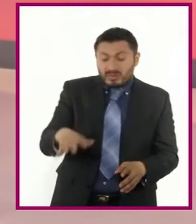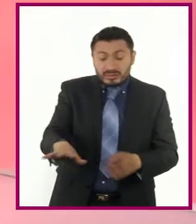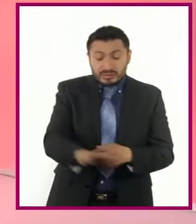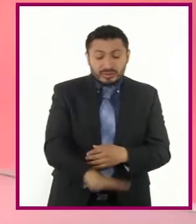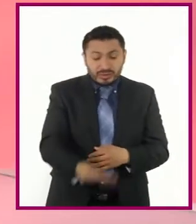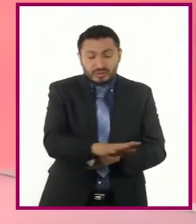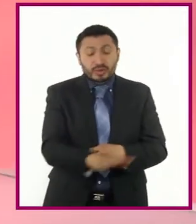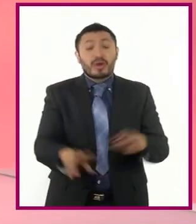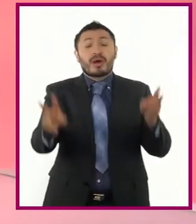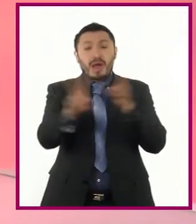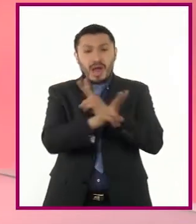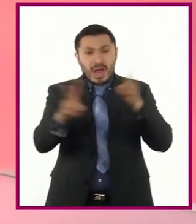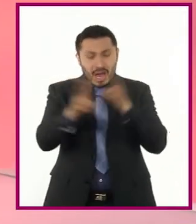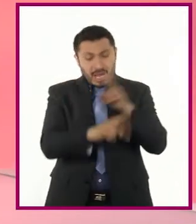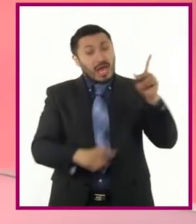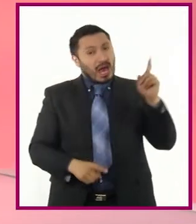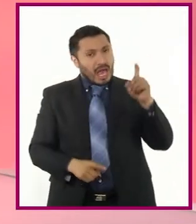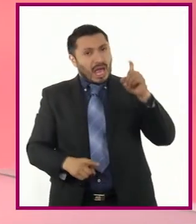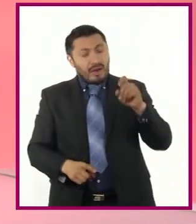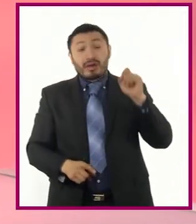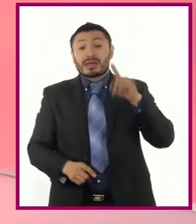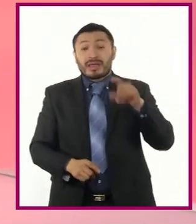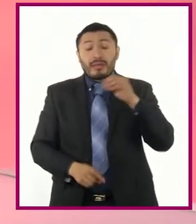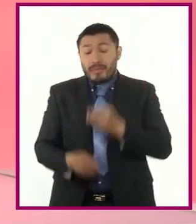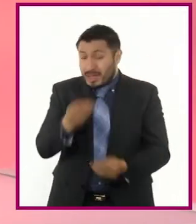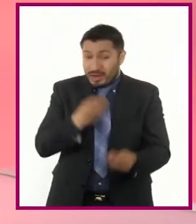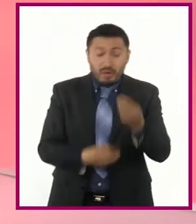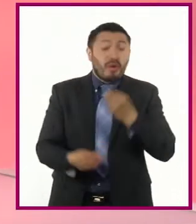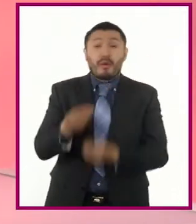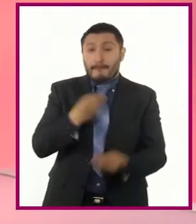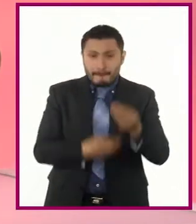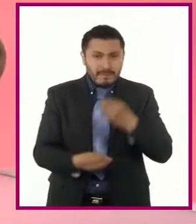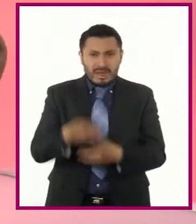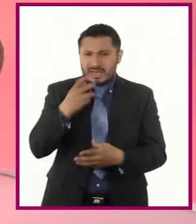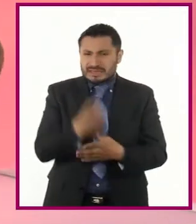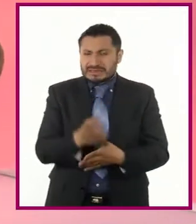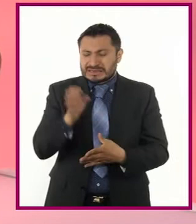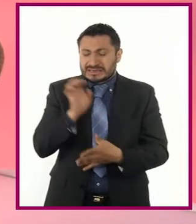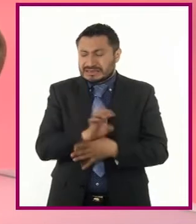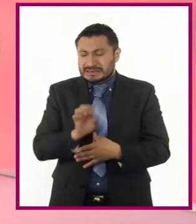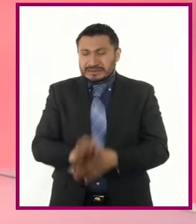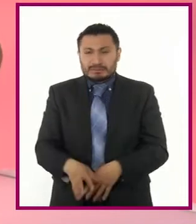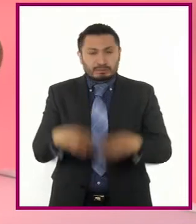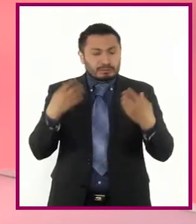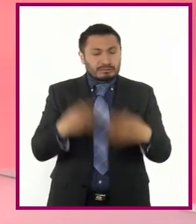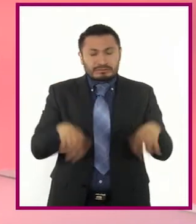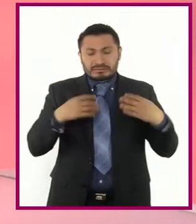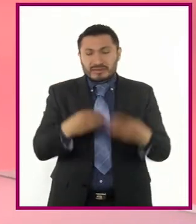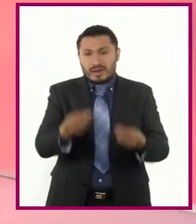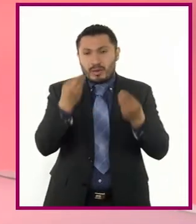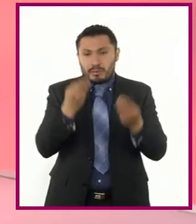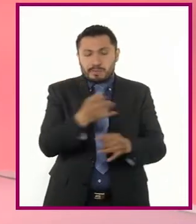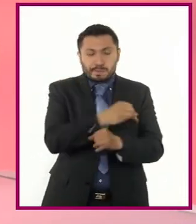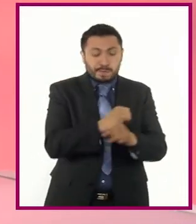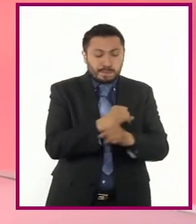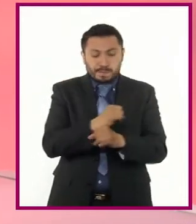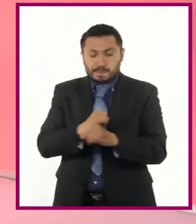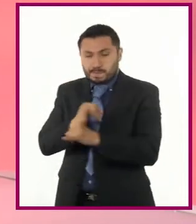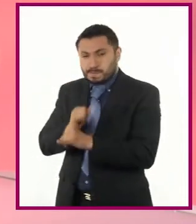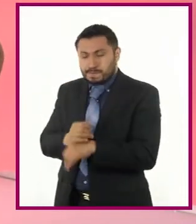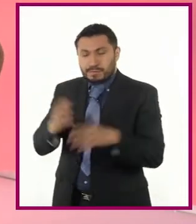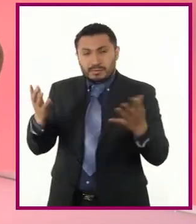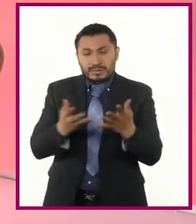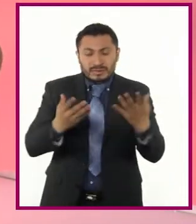del aire, como del agua, inclusive hasta en los mismos alimentos. Entonces, en ese sentido, muchas de las investigaciones que se han hecho